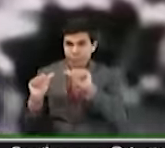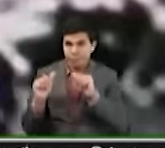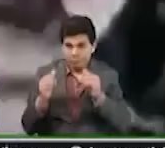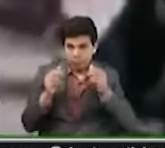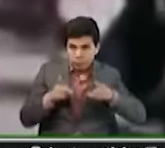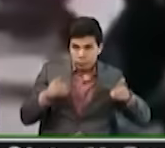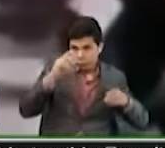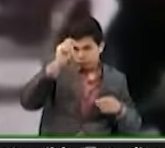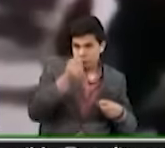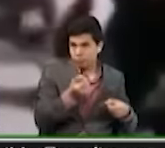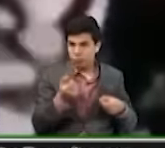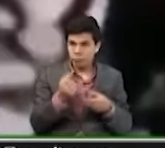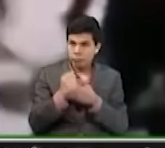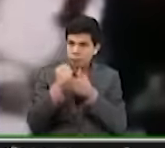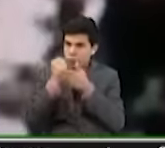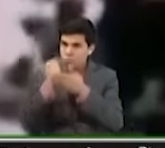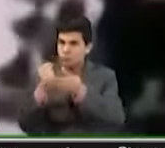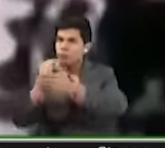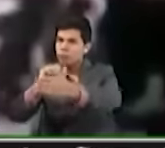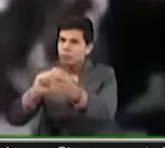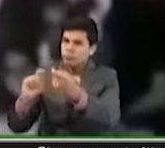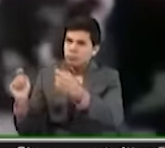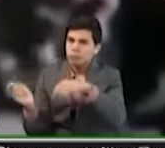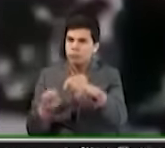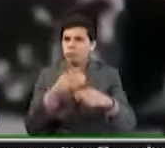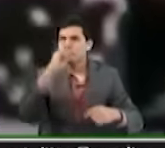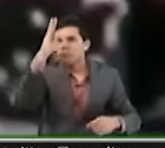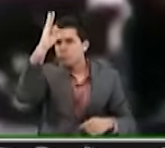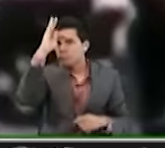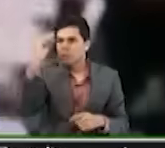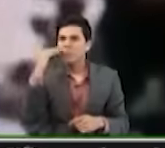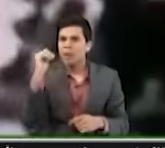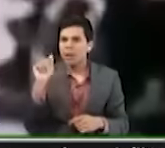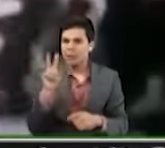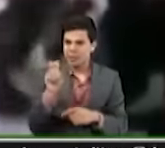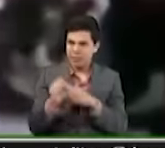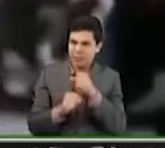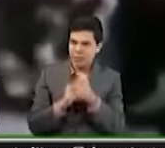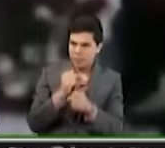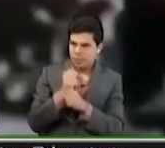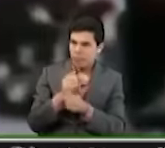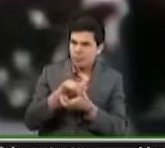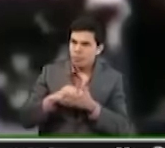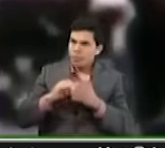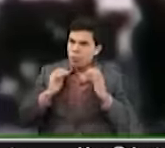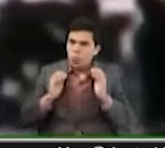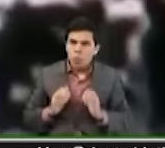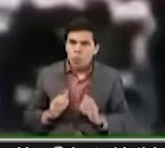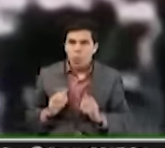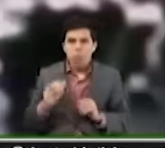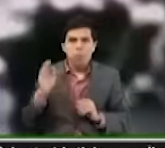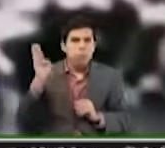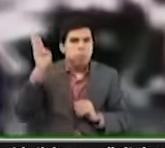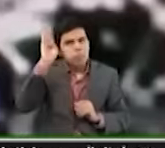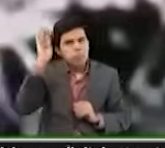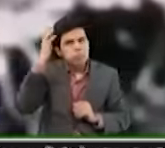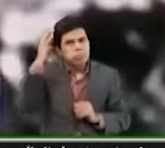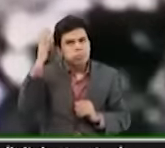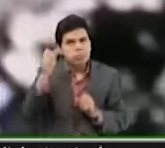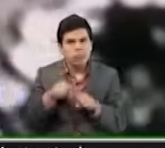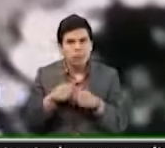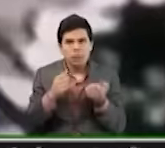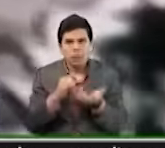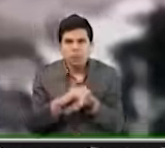cuerpo de bomberos en San Gil y remitidas al hospital. La menor de 7 años presentó un hematoma considerable en la parte occipital de la cabeza, quedando